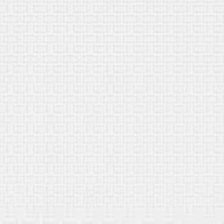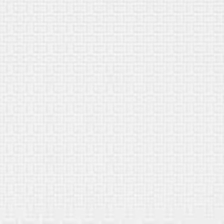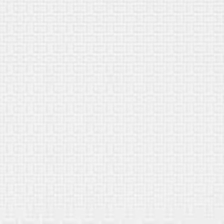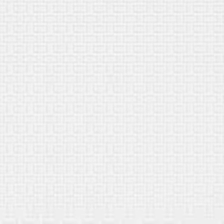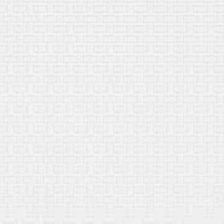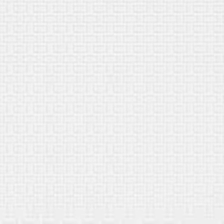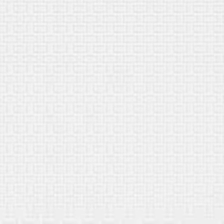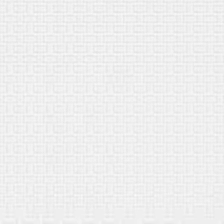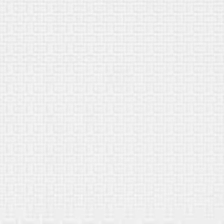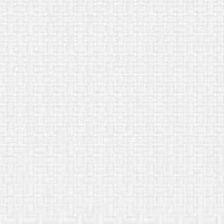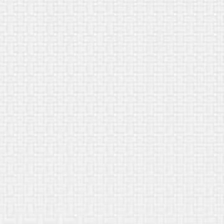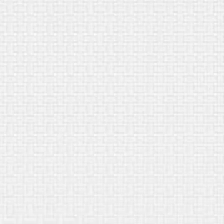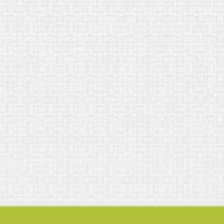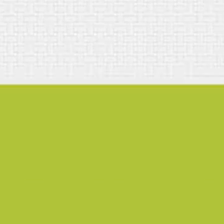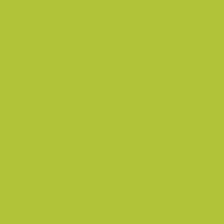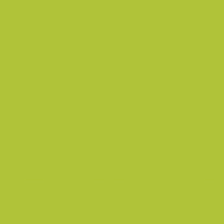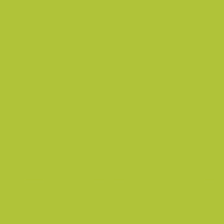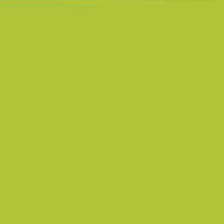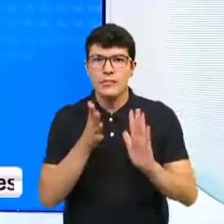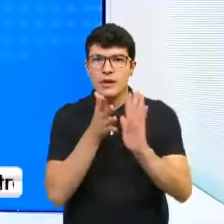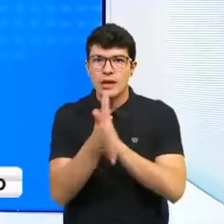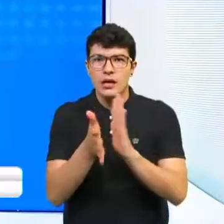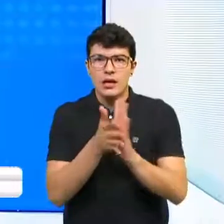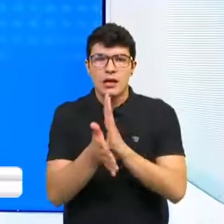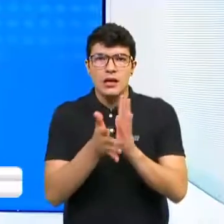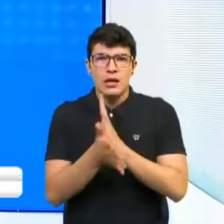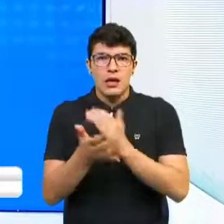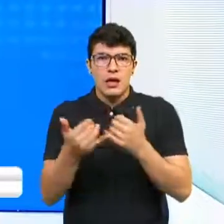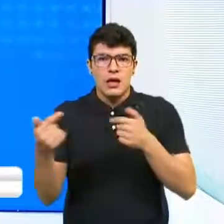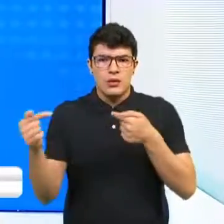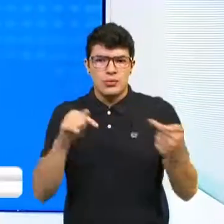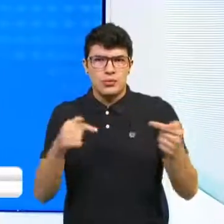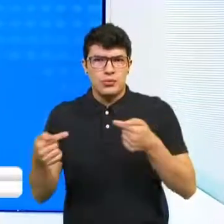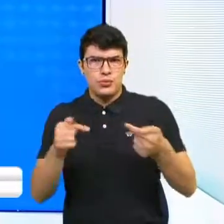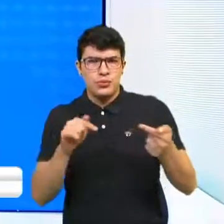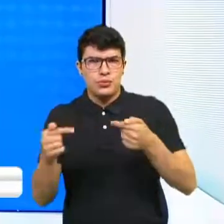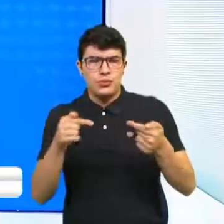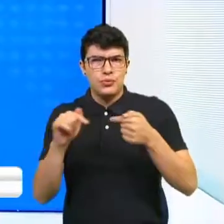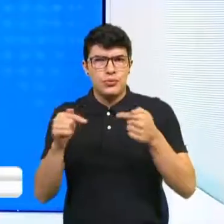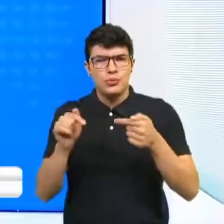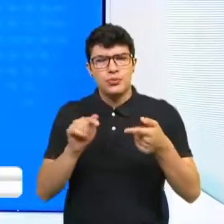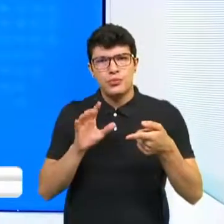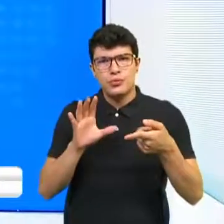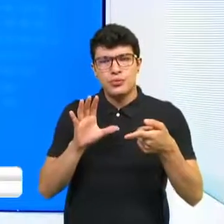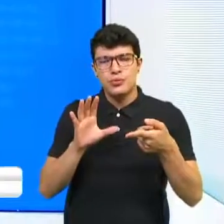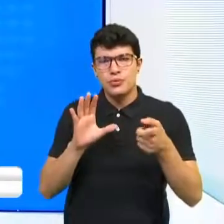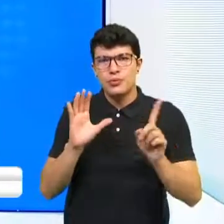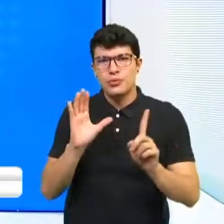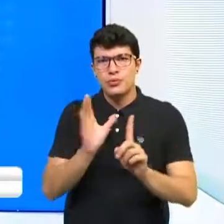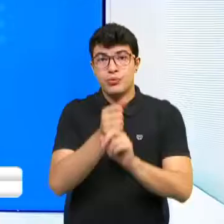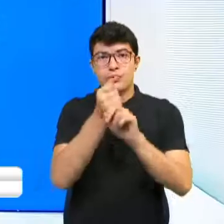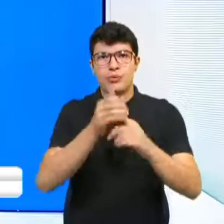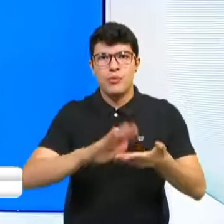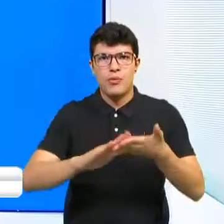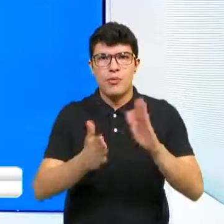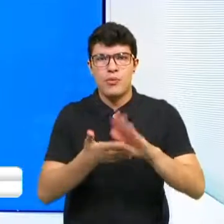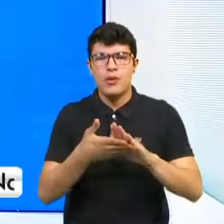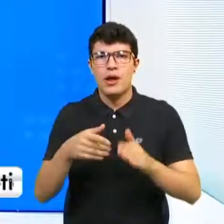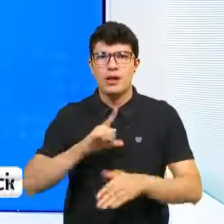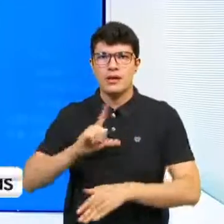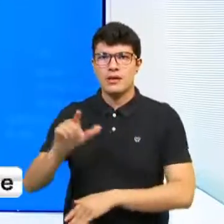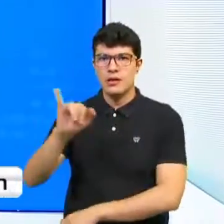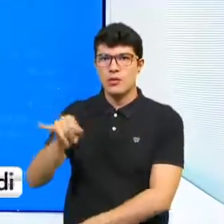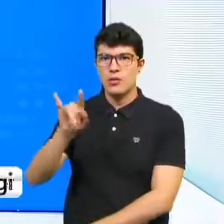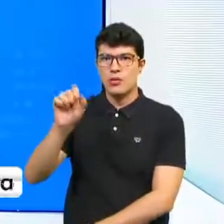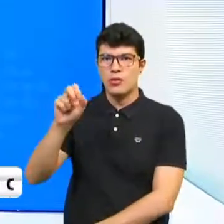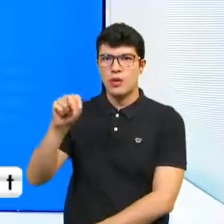cuando toco durante el conversatorio sobre los alcances de los diálogos de paz con él ln liberados por juan camilo restrepo